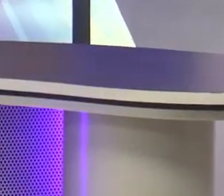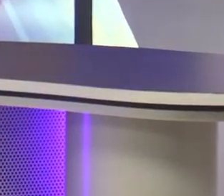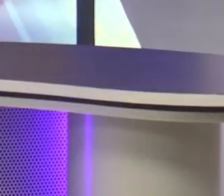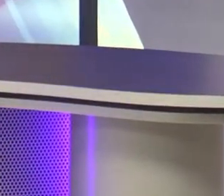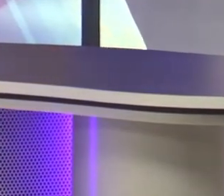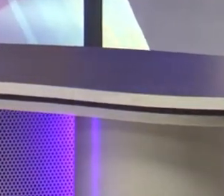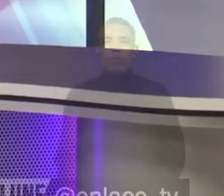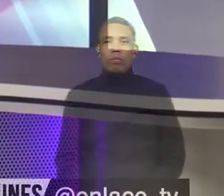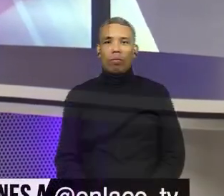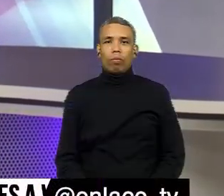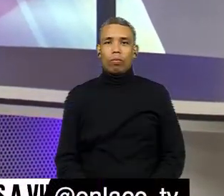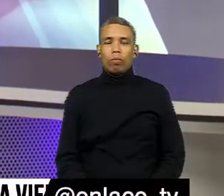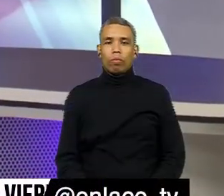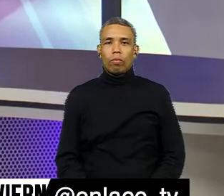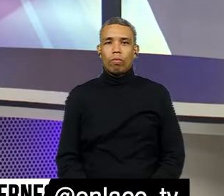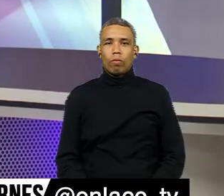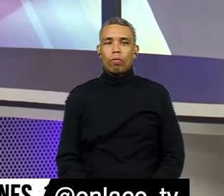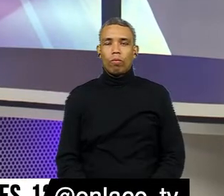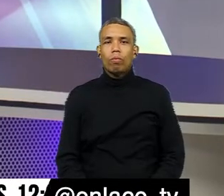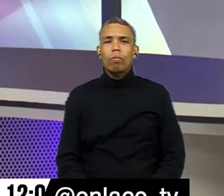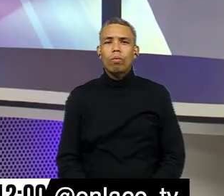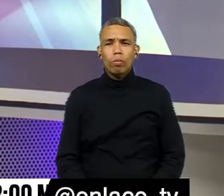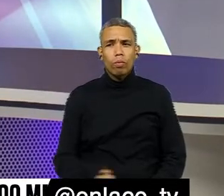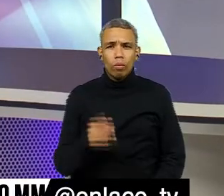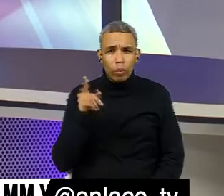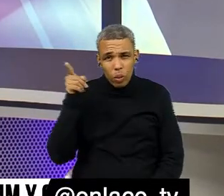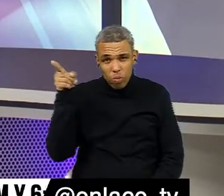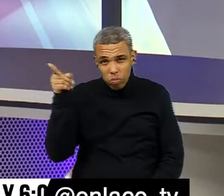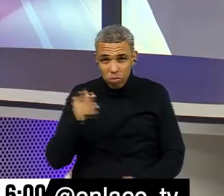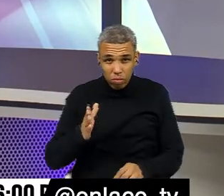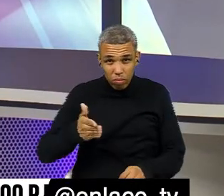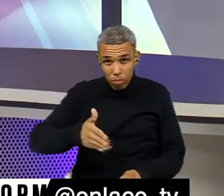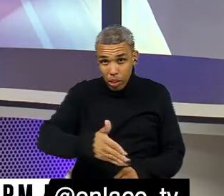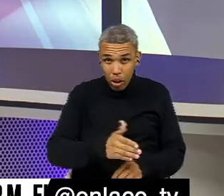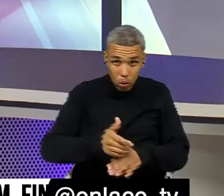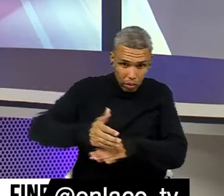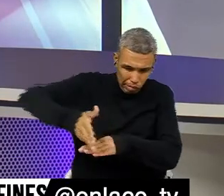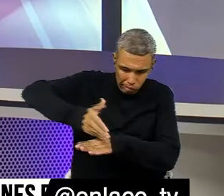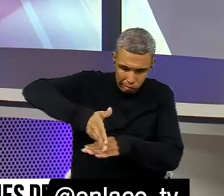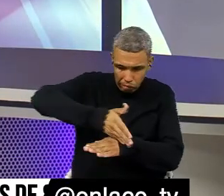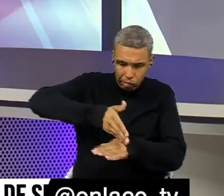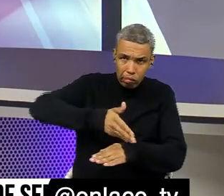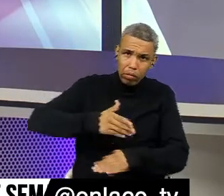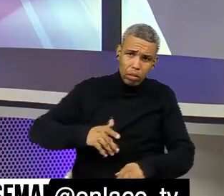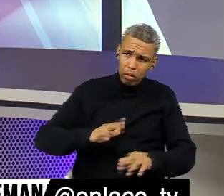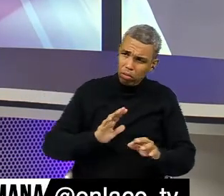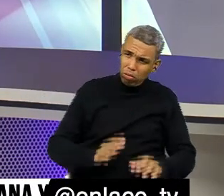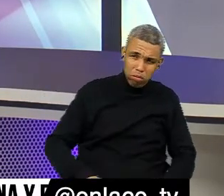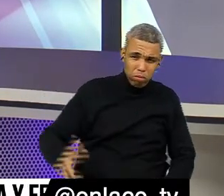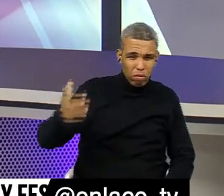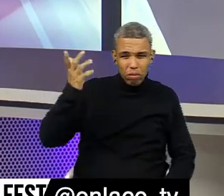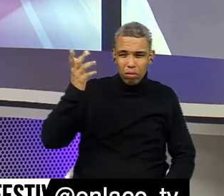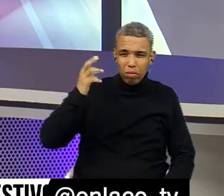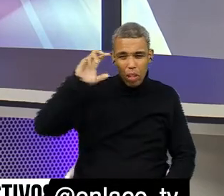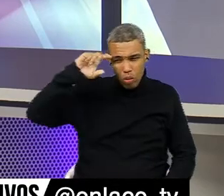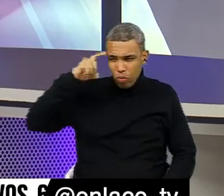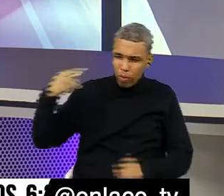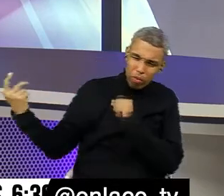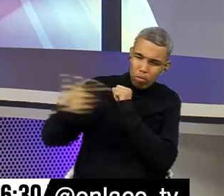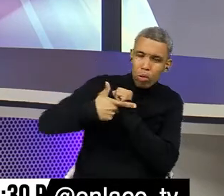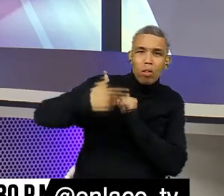Iniciamos con el desarrollo de la información. Vendedores de pescado se oponen a diligencia de recuperación del espacio público adelantada esta mañana en el sector del